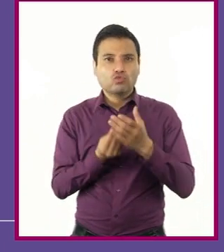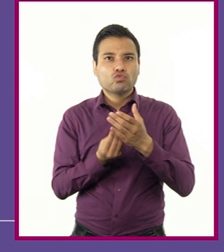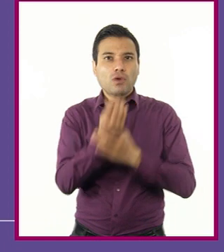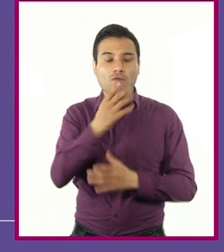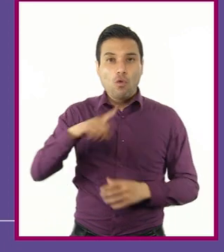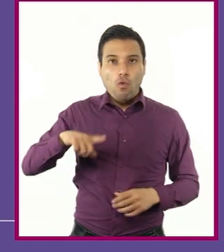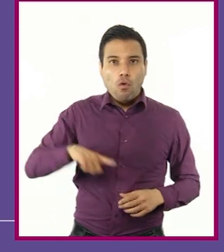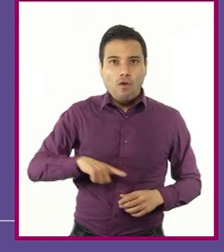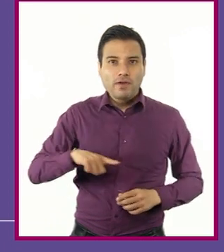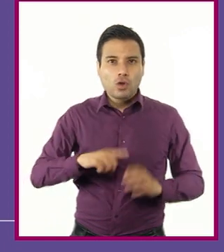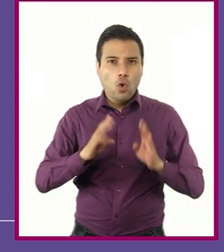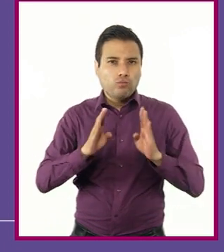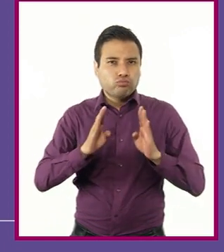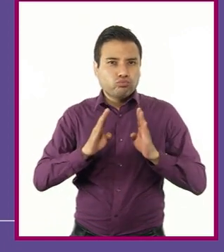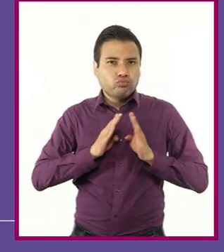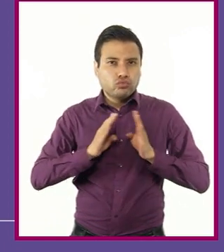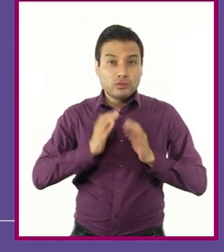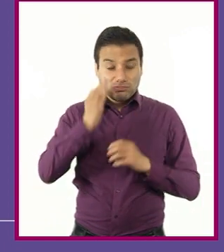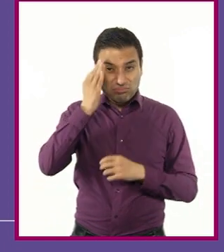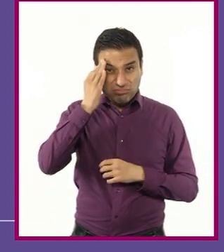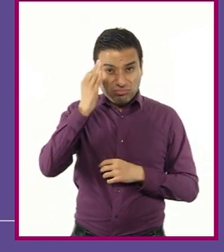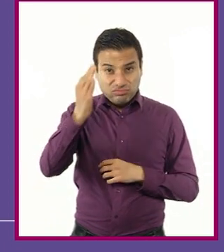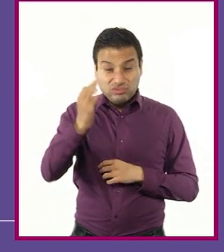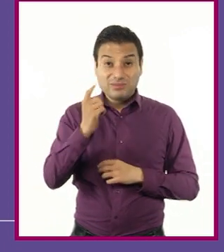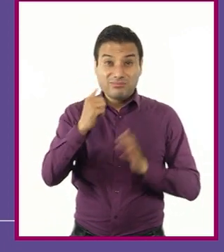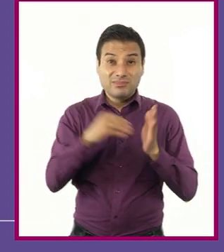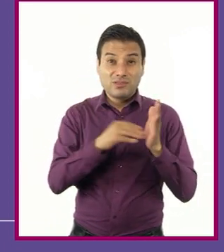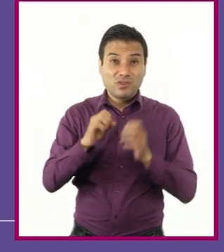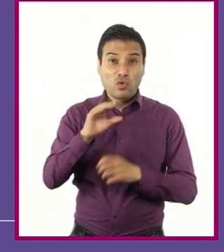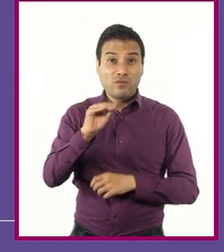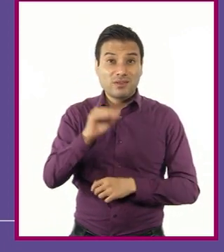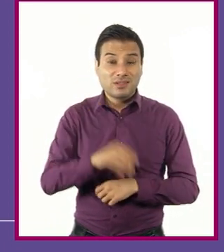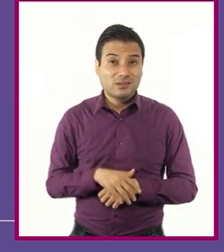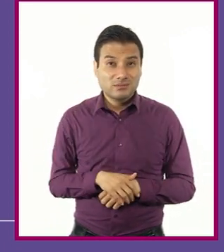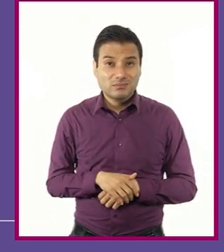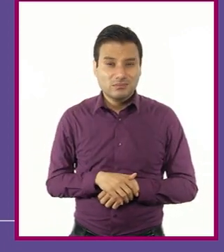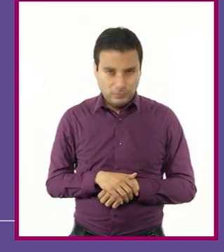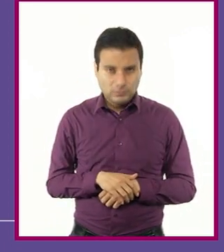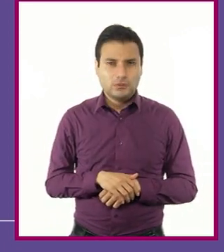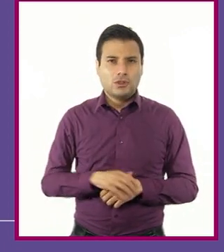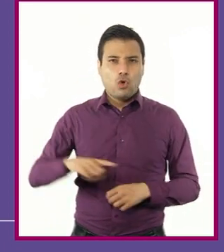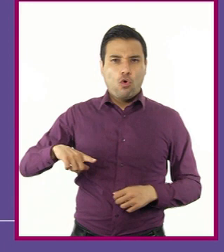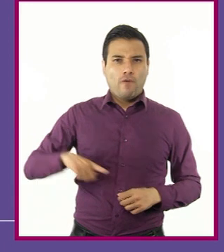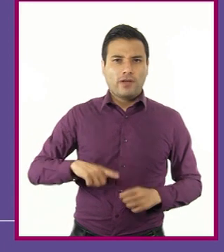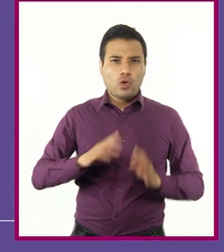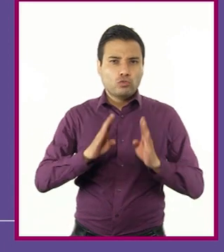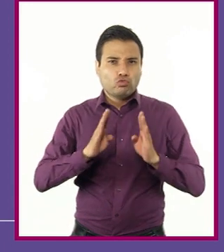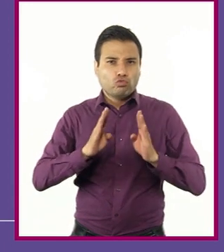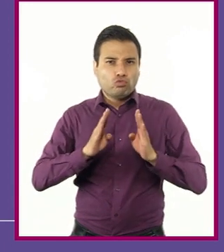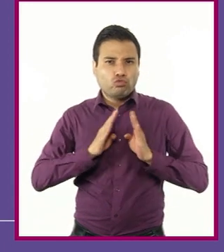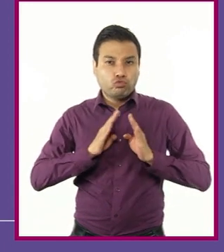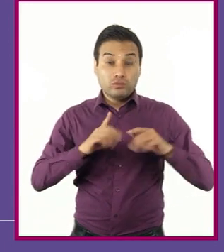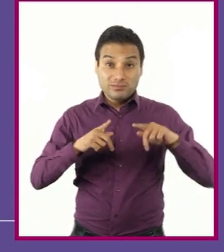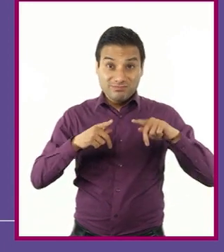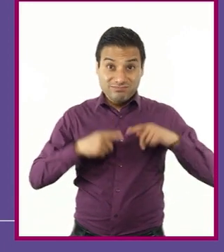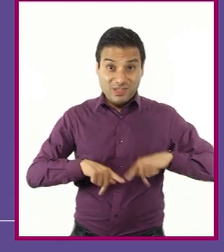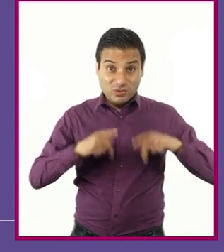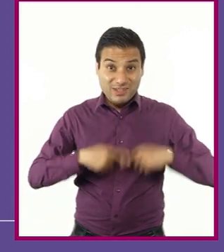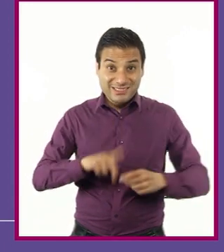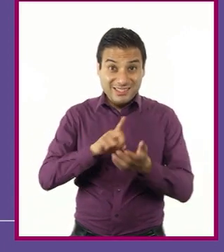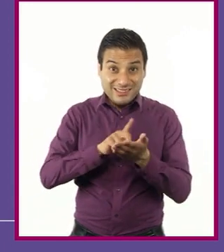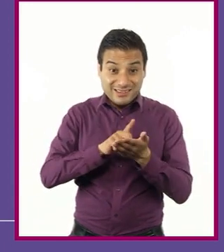militar que se prolongó hasta 1990. Al inicio del régimen, las garantías individuales fueron suprimidas,